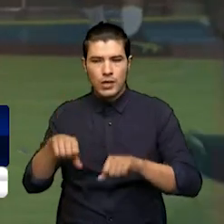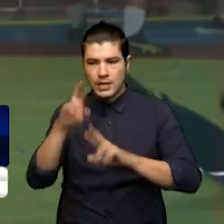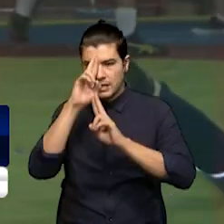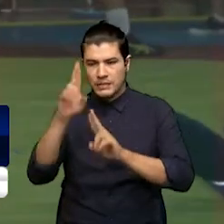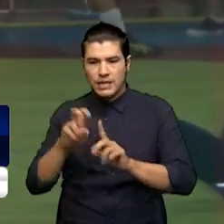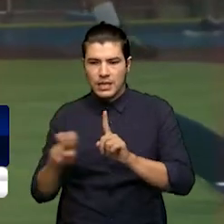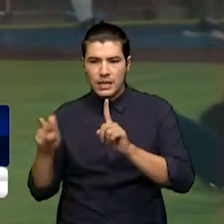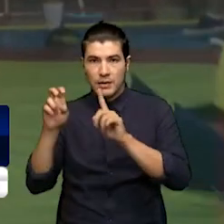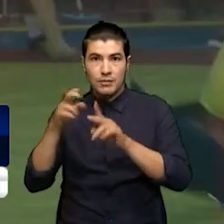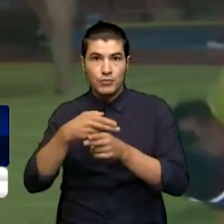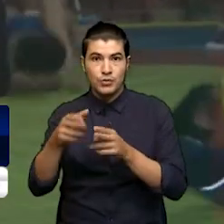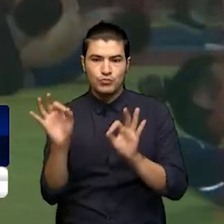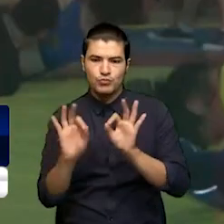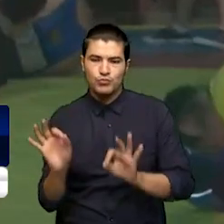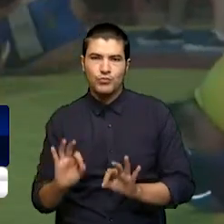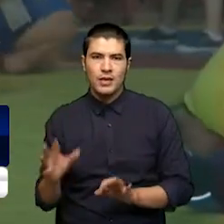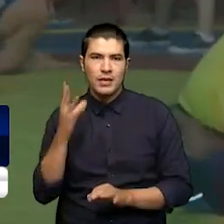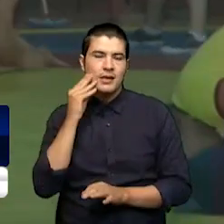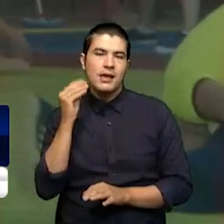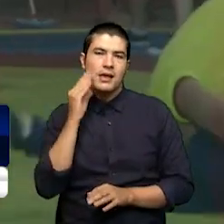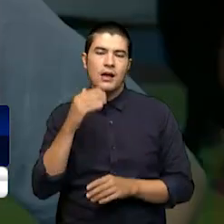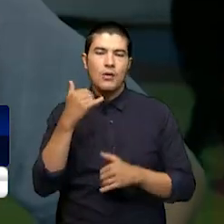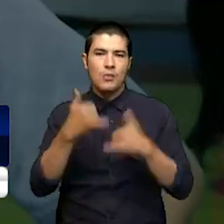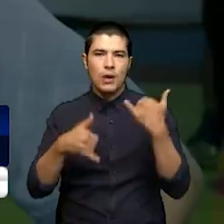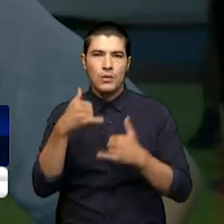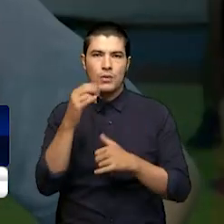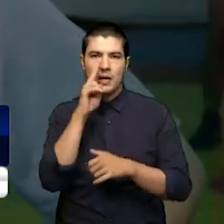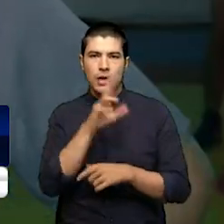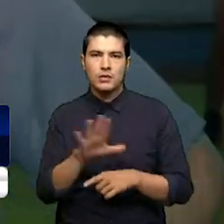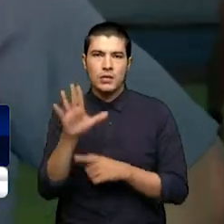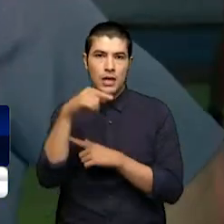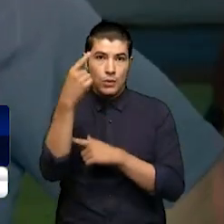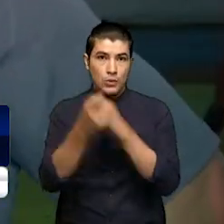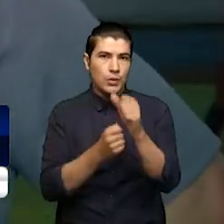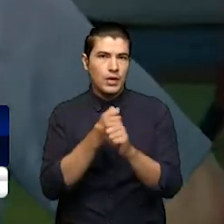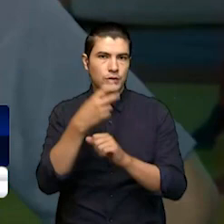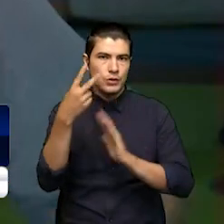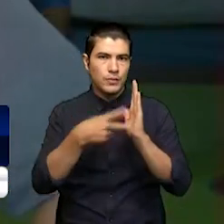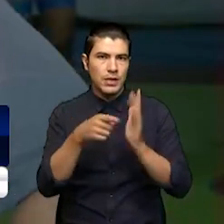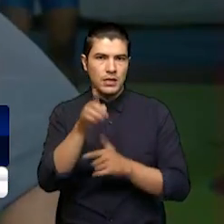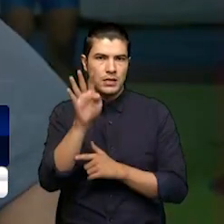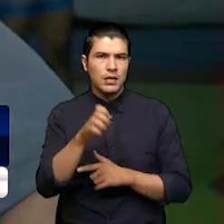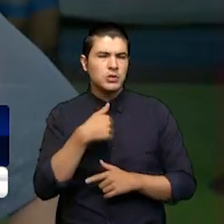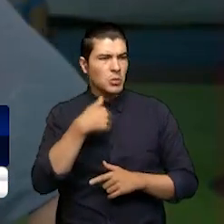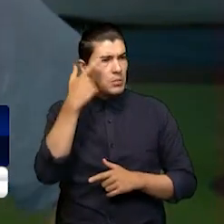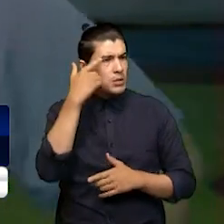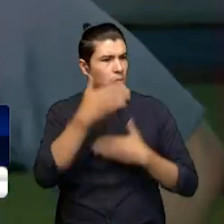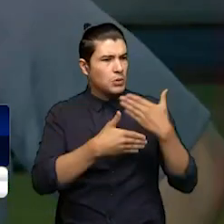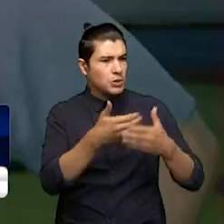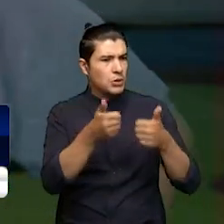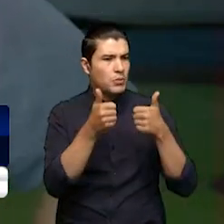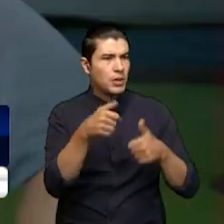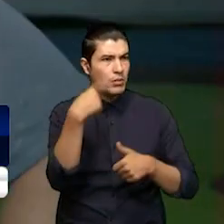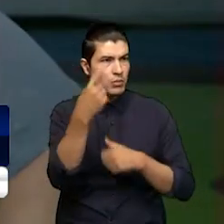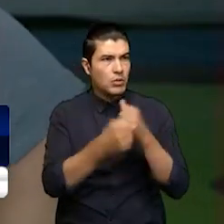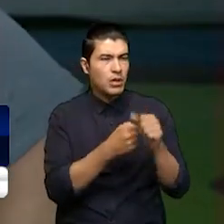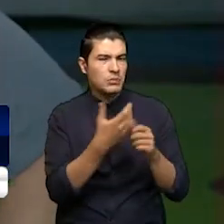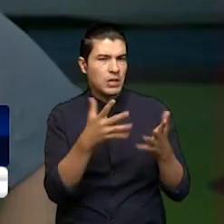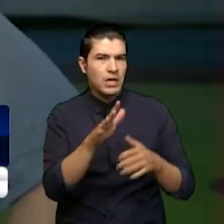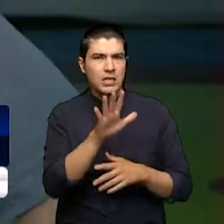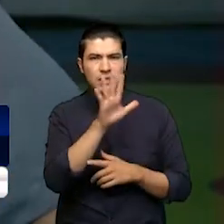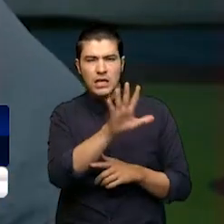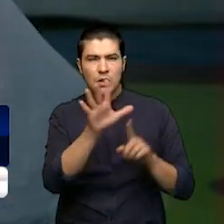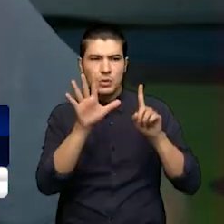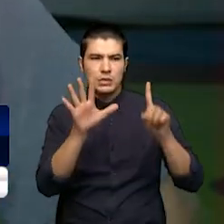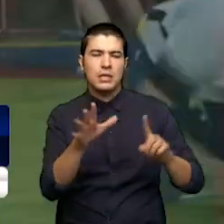los clasificatorios a los Juegos Nacionales del 2019. ¿Qué proceso va bien? Pienso que para Juegos Nacionales podemos estar aspirando a entrenar 5 o 6 medallas de oro